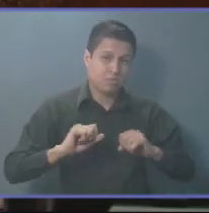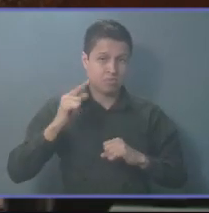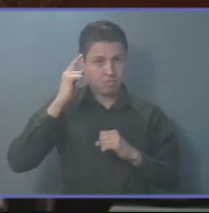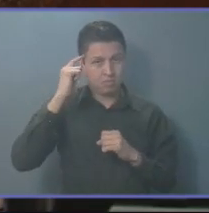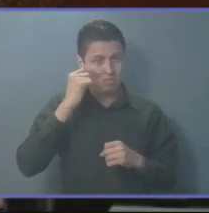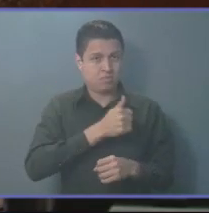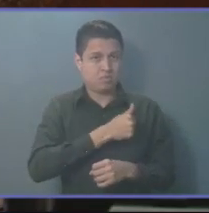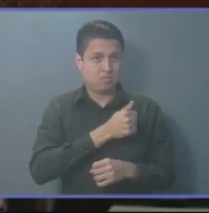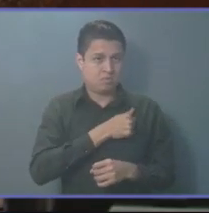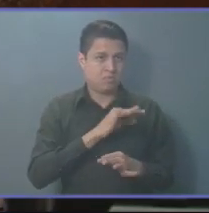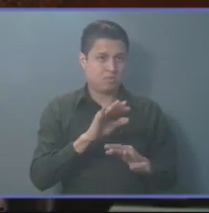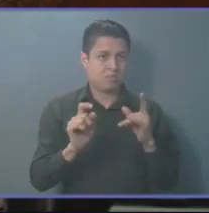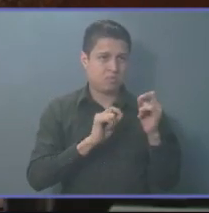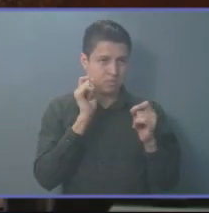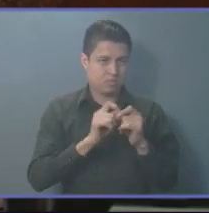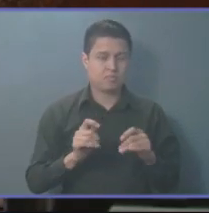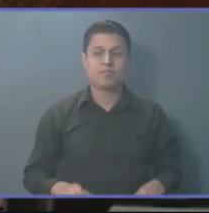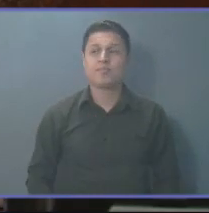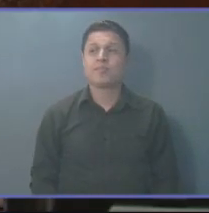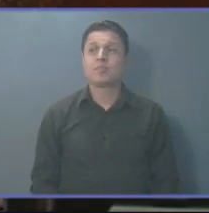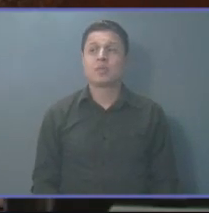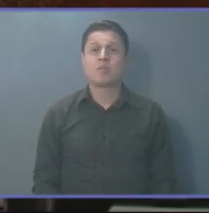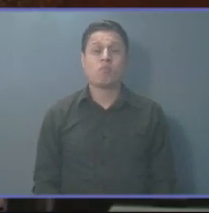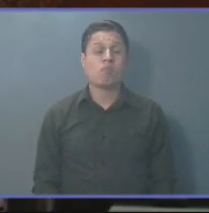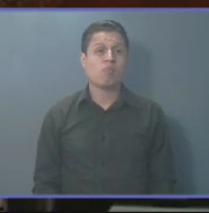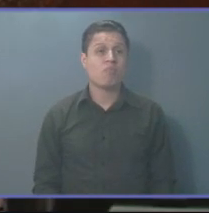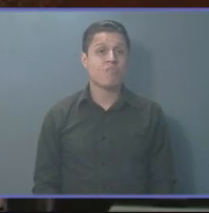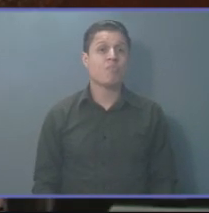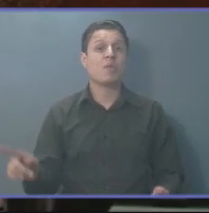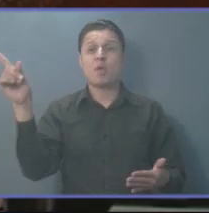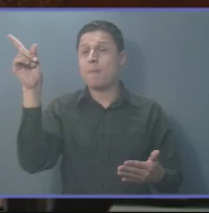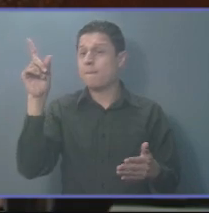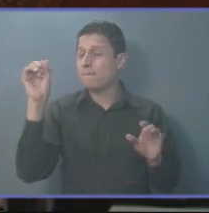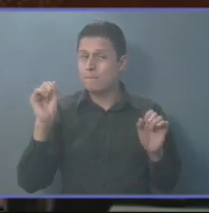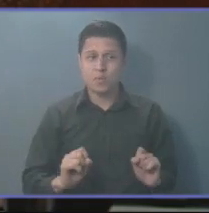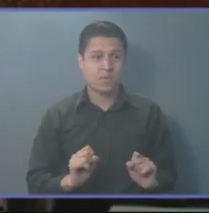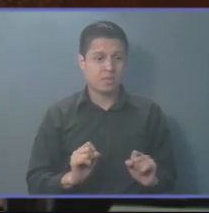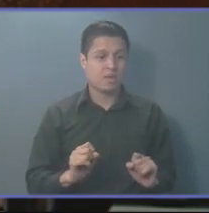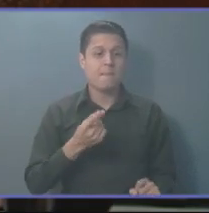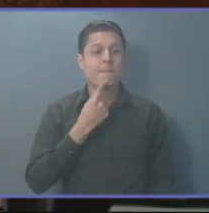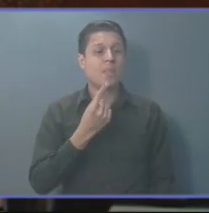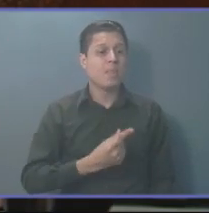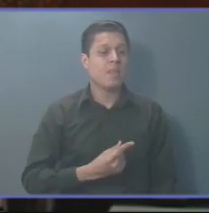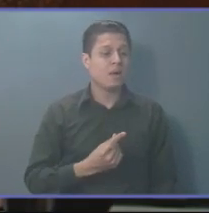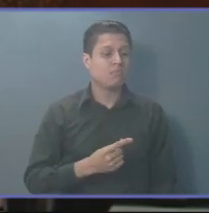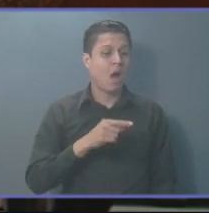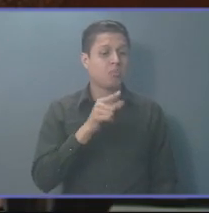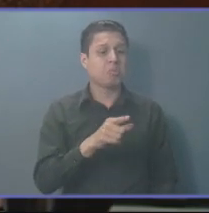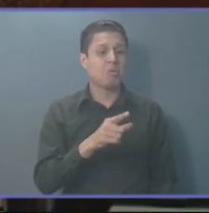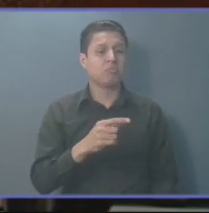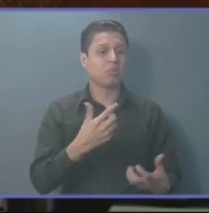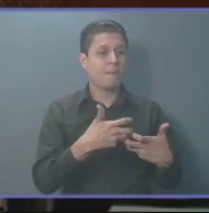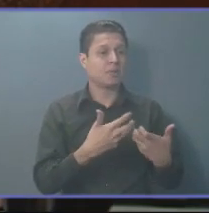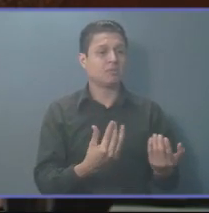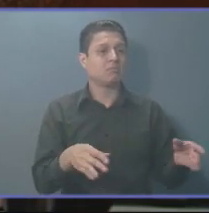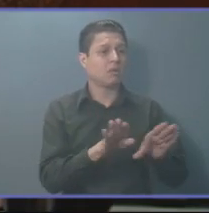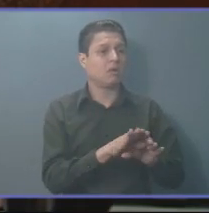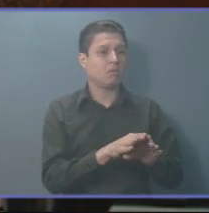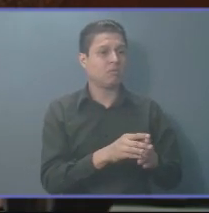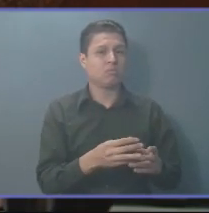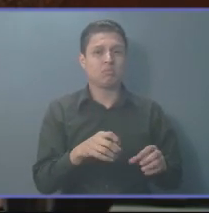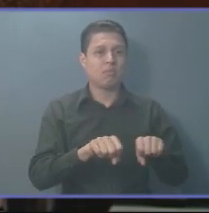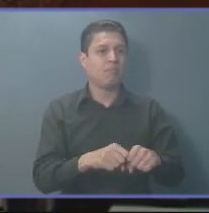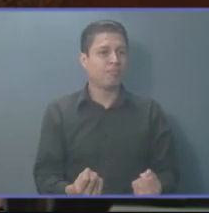oportunas. Prohibición de cierre de centros de trabajo, artículo 33. Ningún centro de trabajo